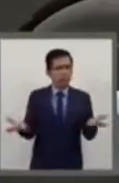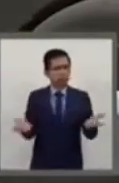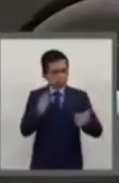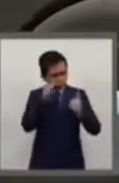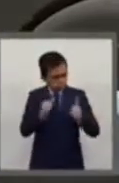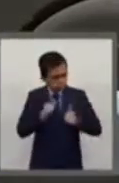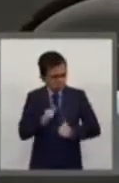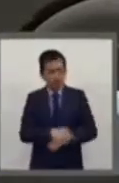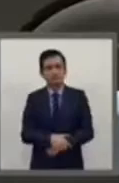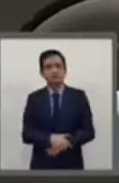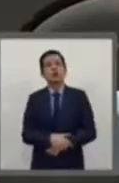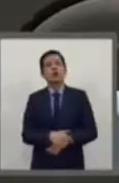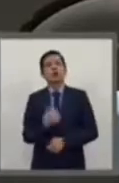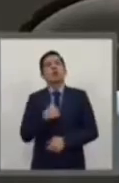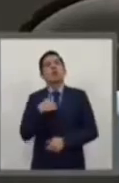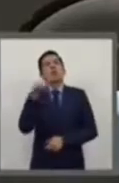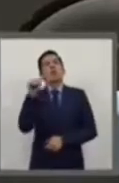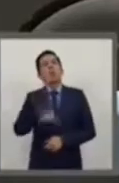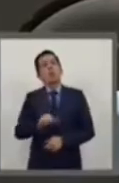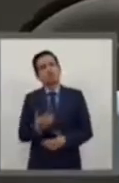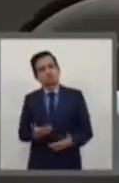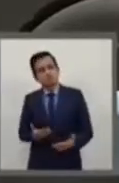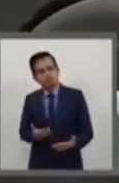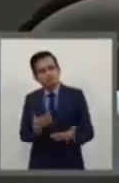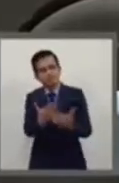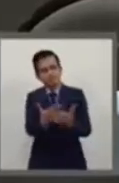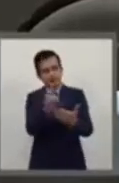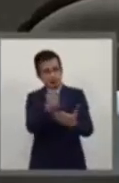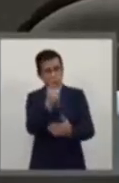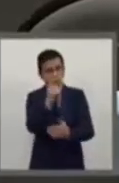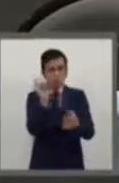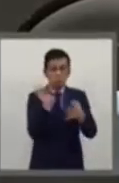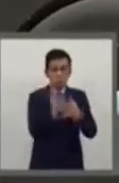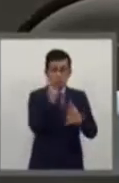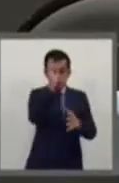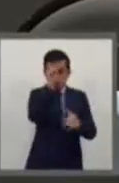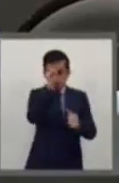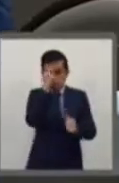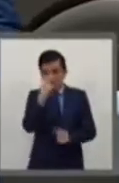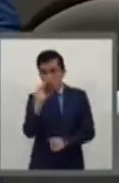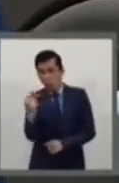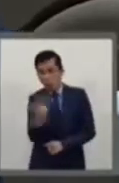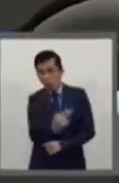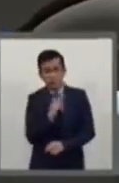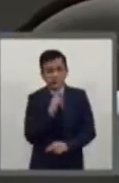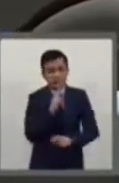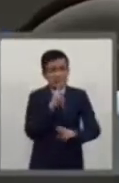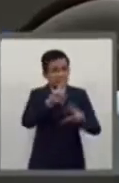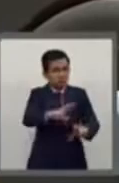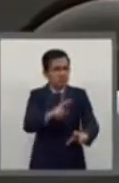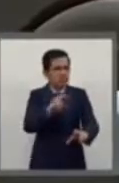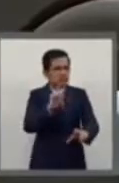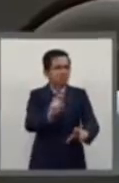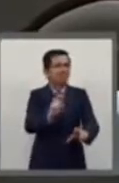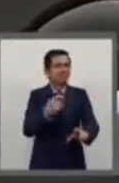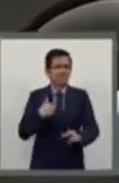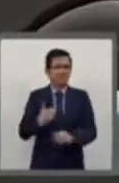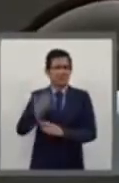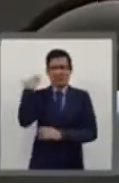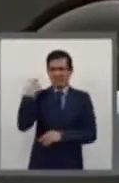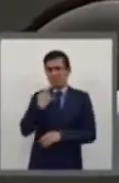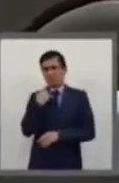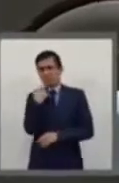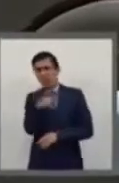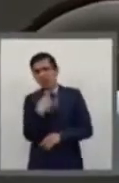he ingresado una solicitud de punto de acuerdo de urgente y obvia resolución por la crisis que he venido denunciando que